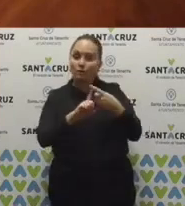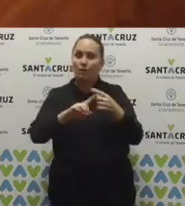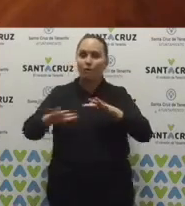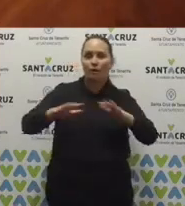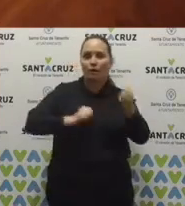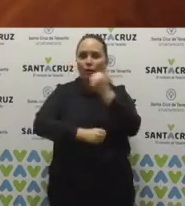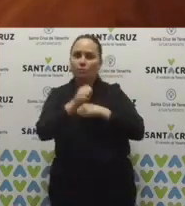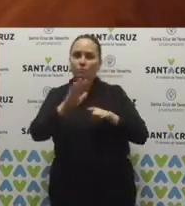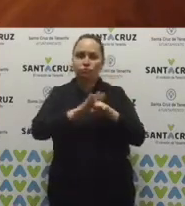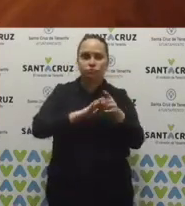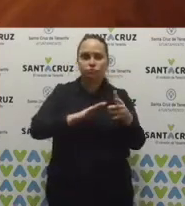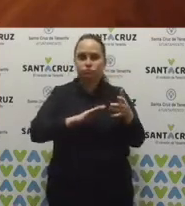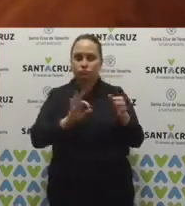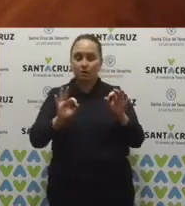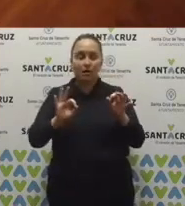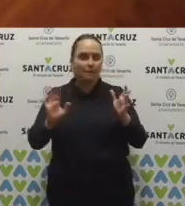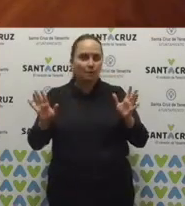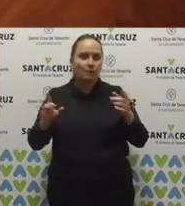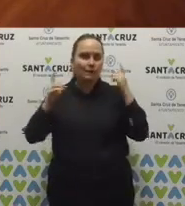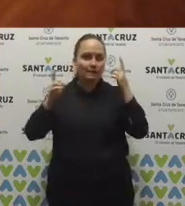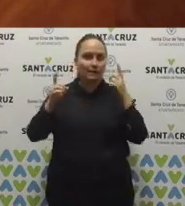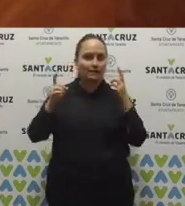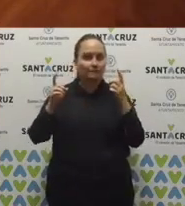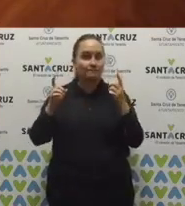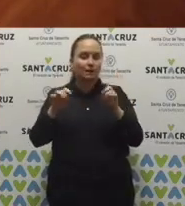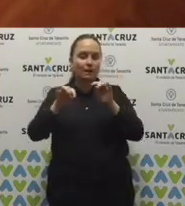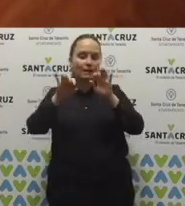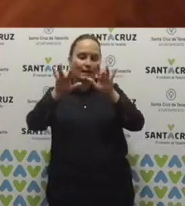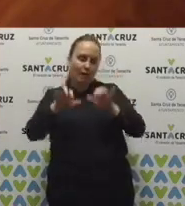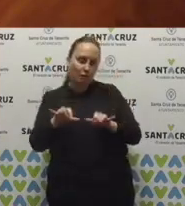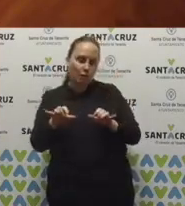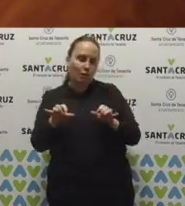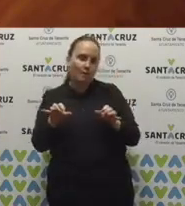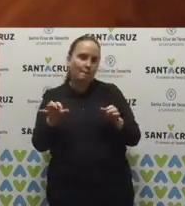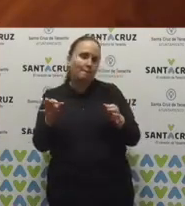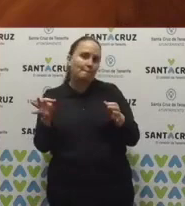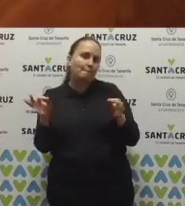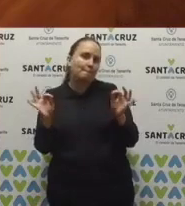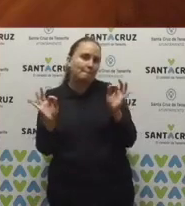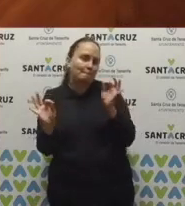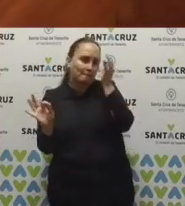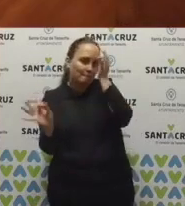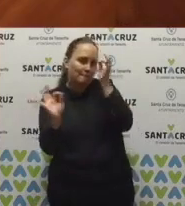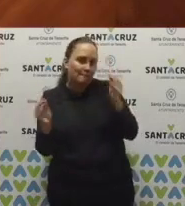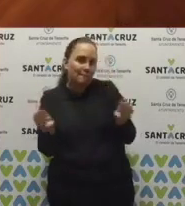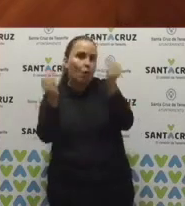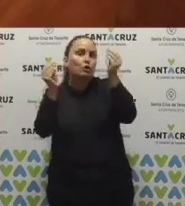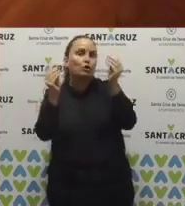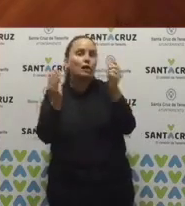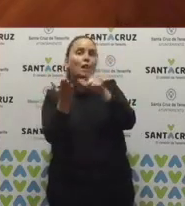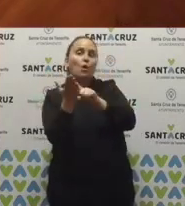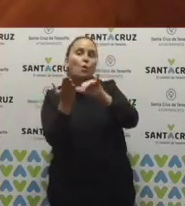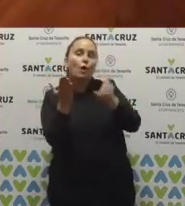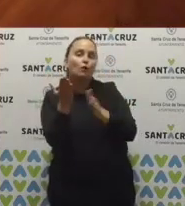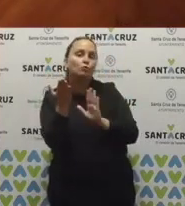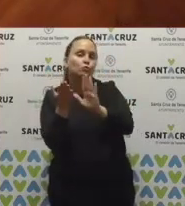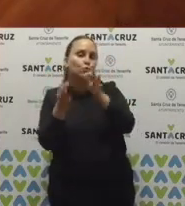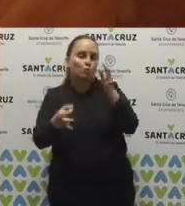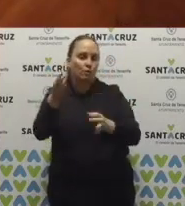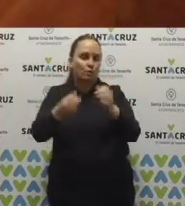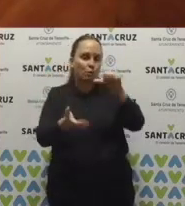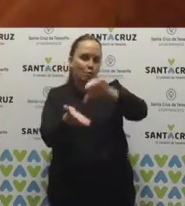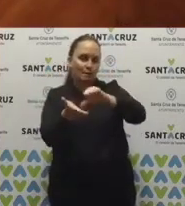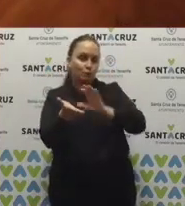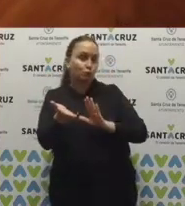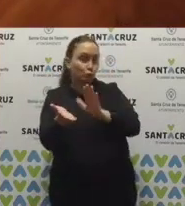no obstante vamos a tratar de perfeccionar la relación nuestras futuras mociones y ajustarnos al lenguaje jurídico urbanista